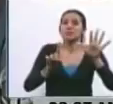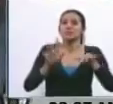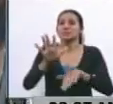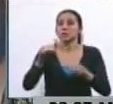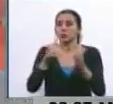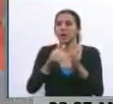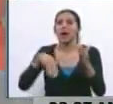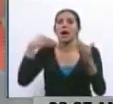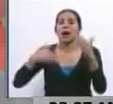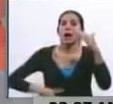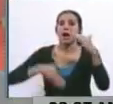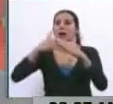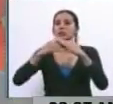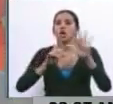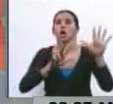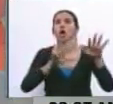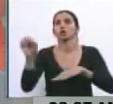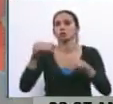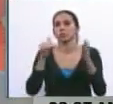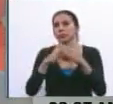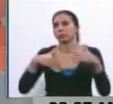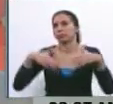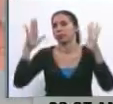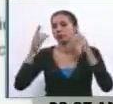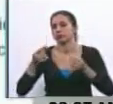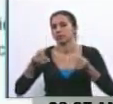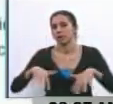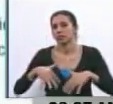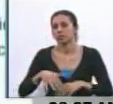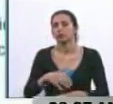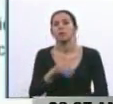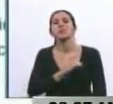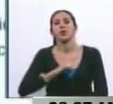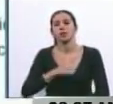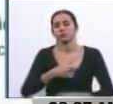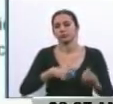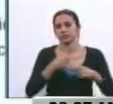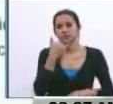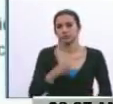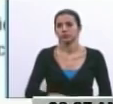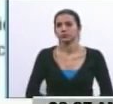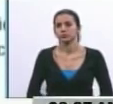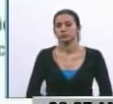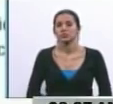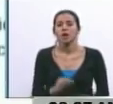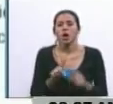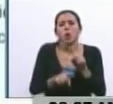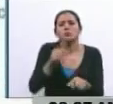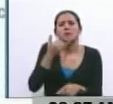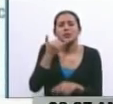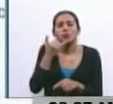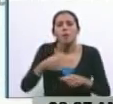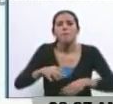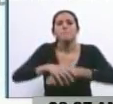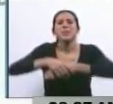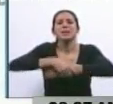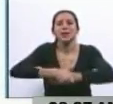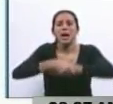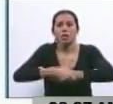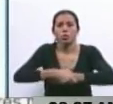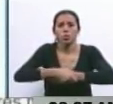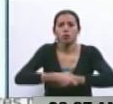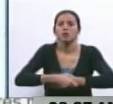mil. Bueno, tenemos el segundo mensaje, nos dice Jorge Luis Bastidas. Buenos días, los repuestos para los equipos no se consiguen. Mercado Libre presenta restricciones en